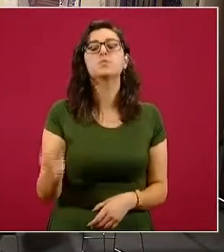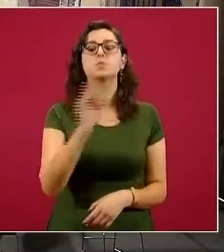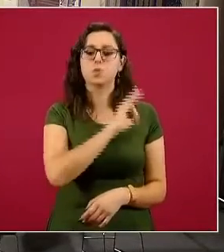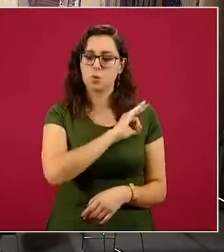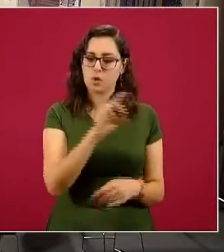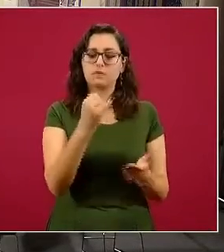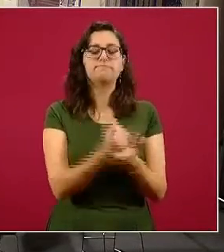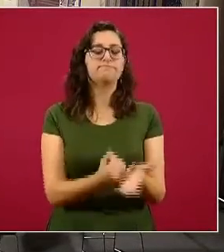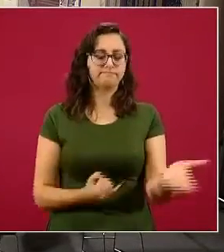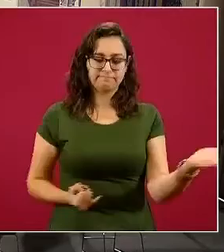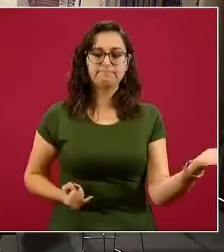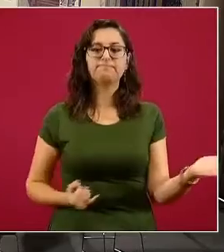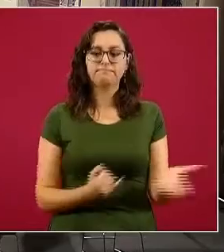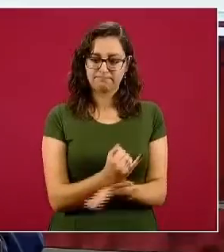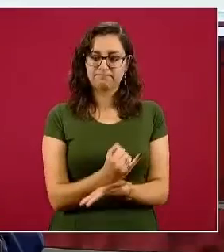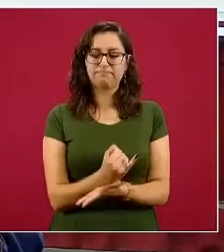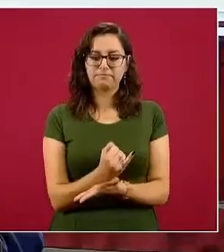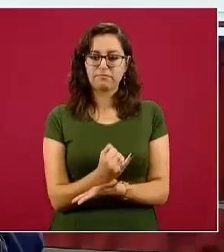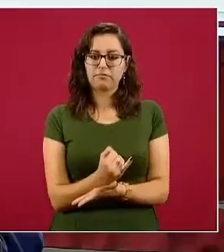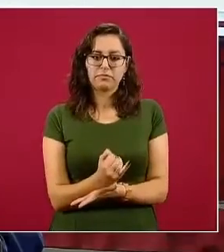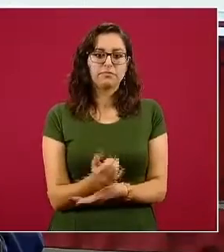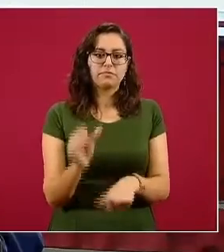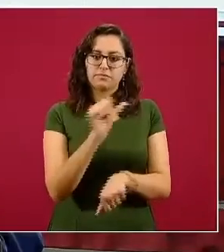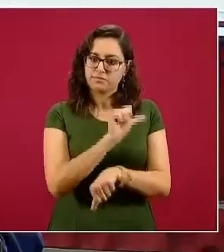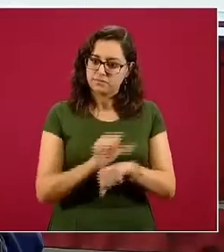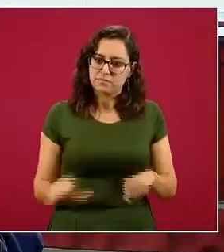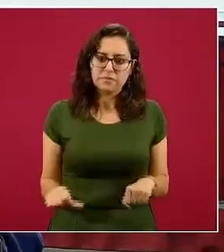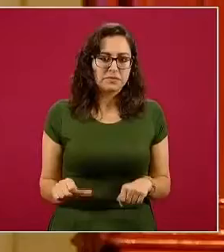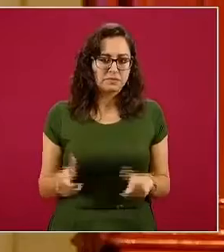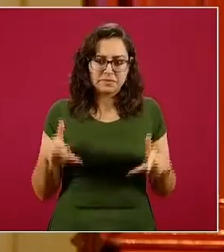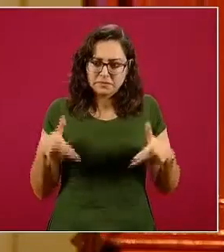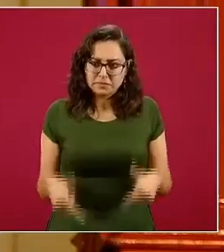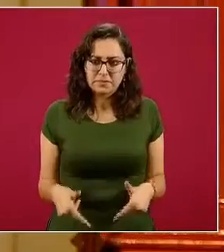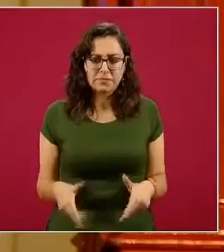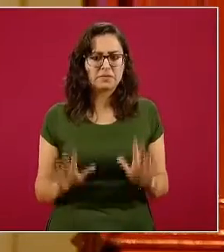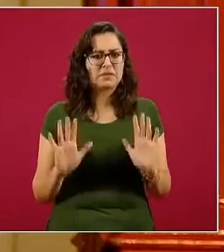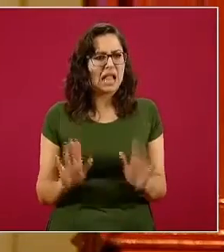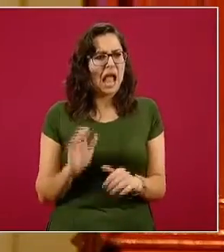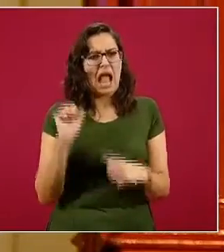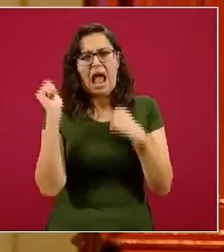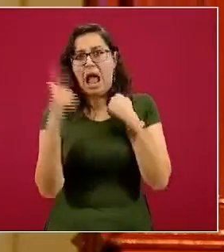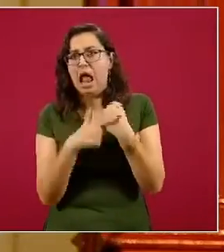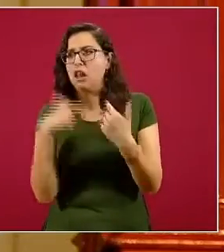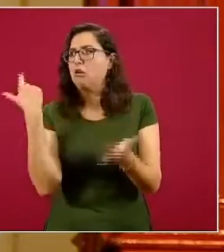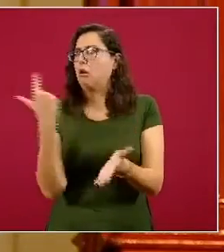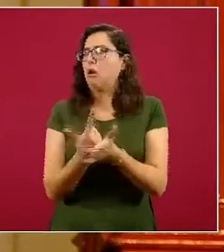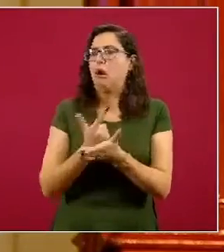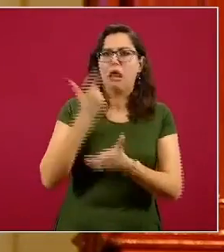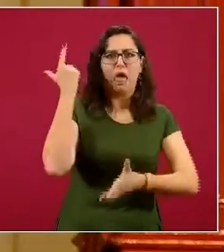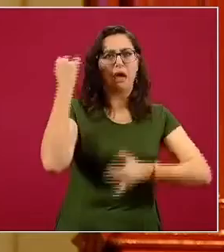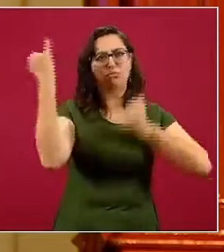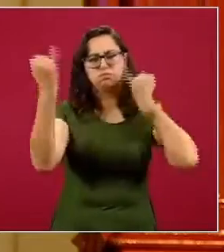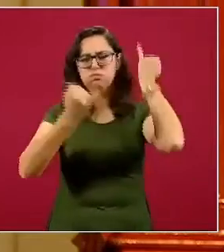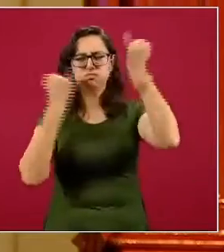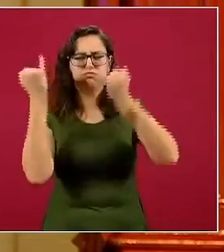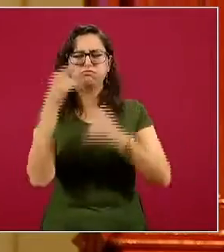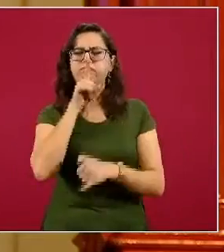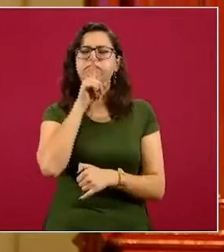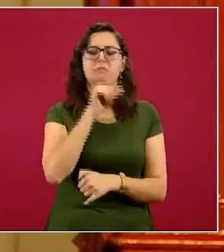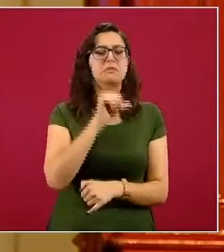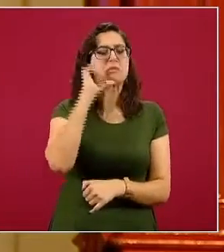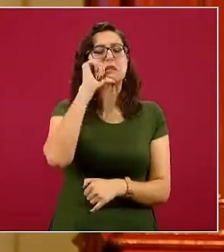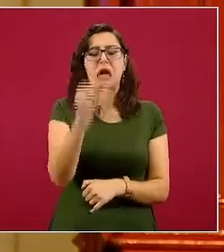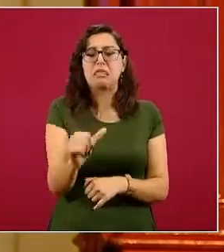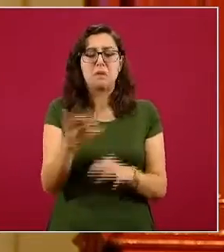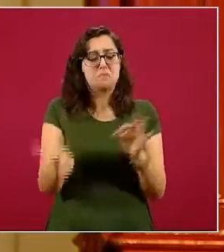este método, que es muy sencillo, no tiene efectos colaterales de ningún tipo, salen